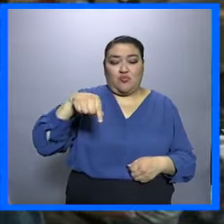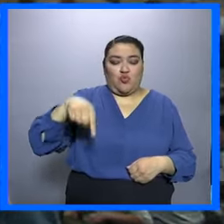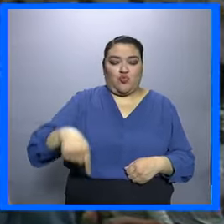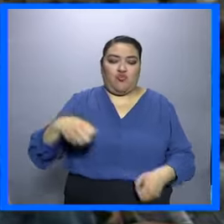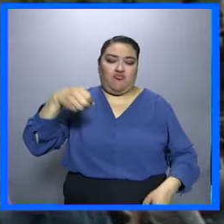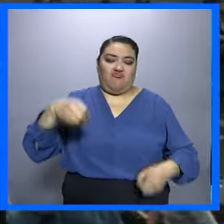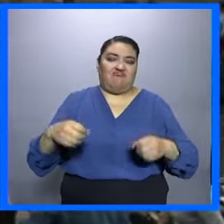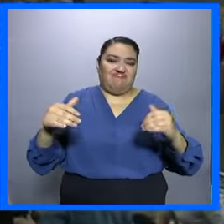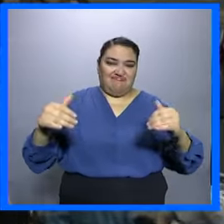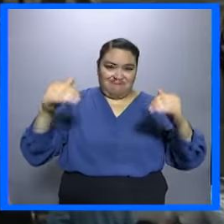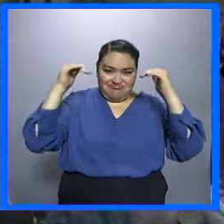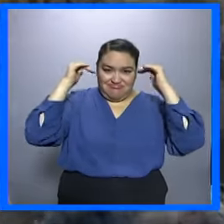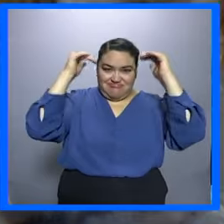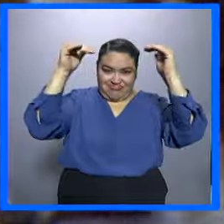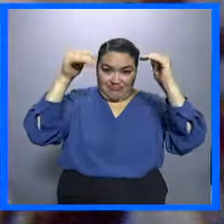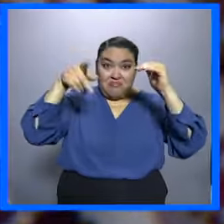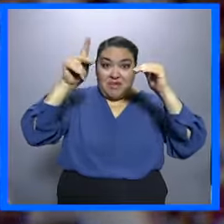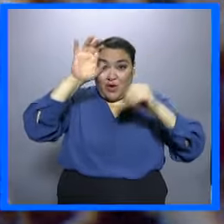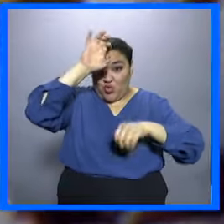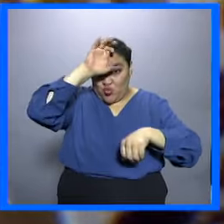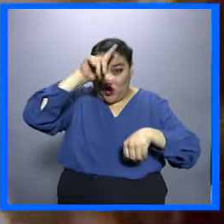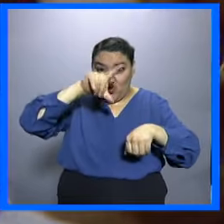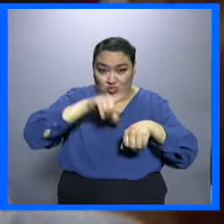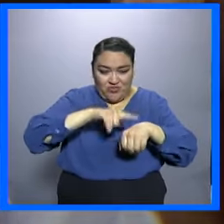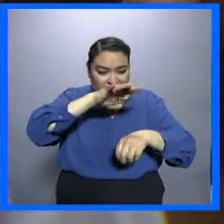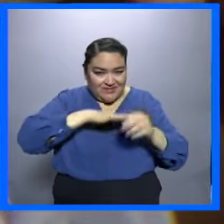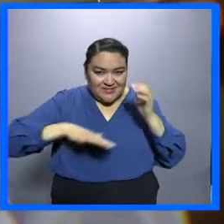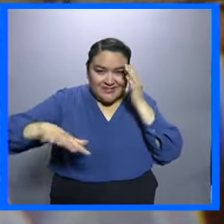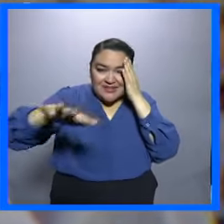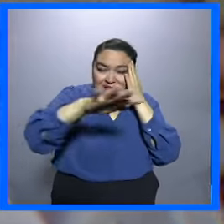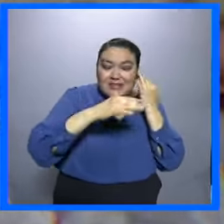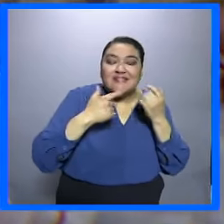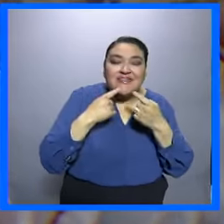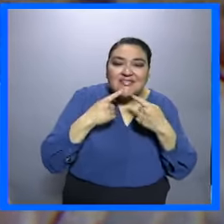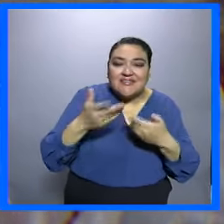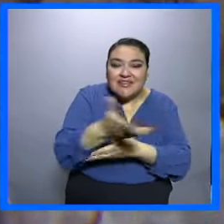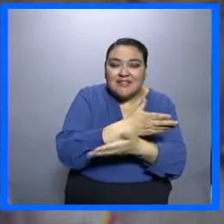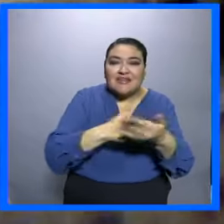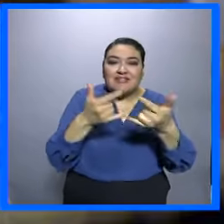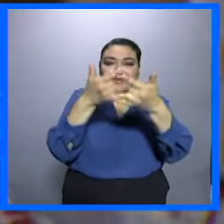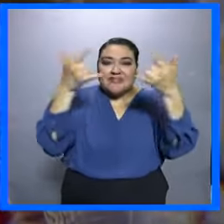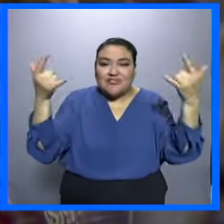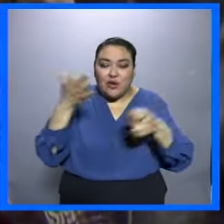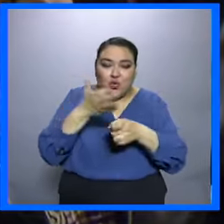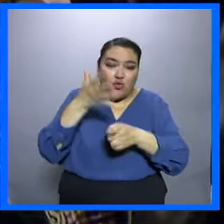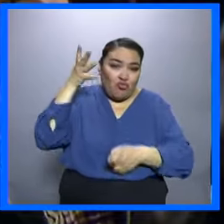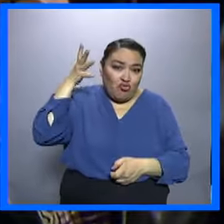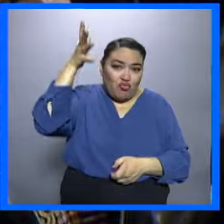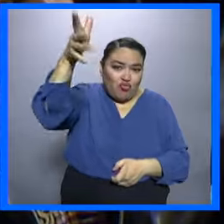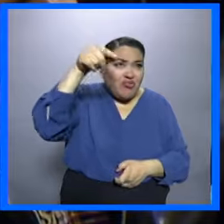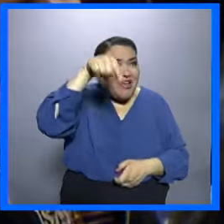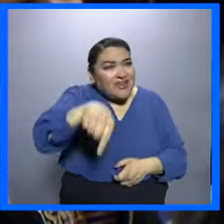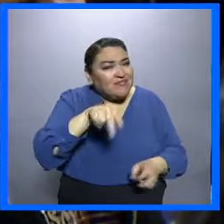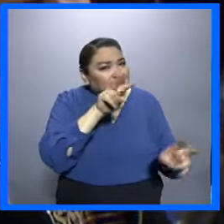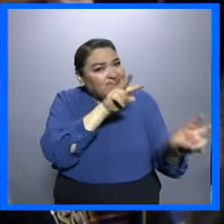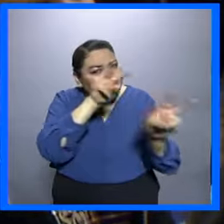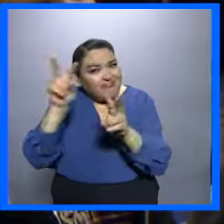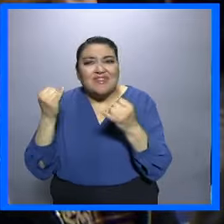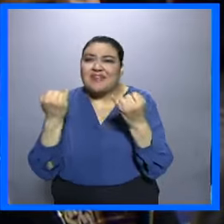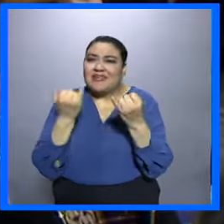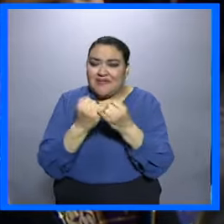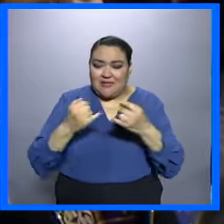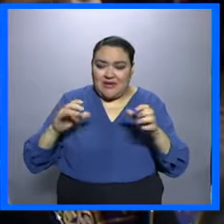sede donde se imparte justicia. Es también un espacio para dialogar sobre nuestro pasado, presente y futuro, así como para la reivindicación